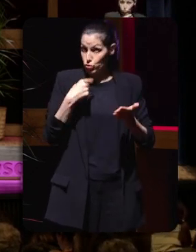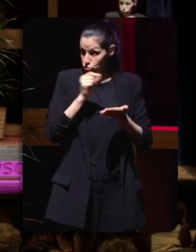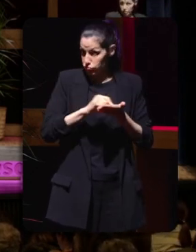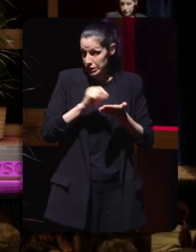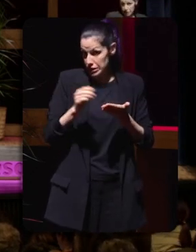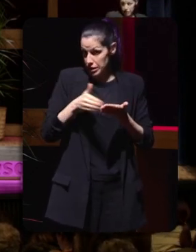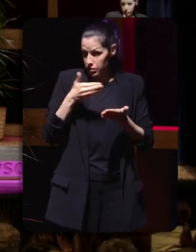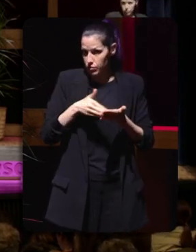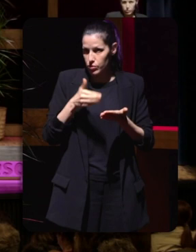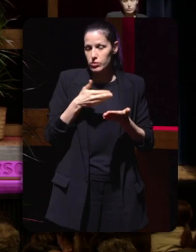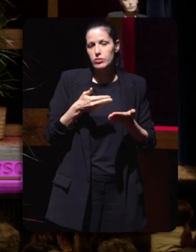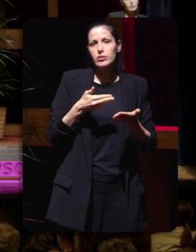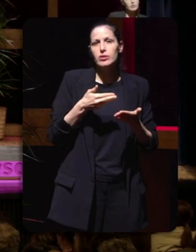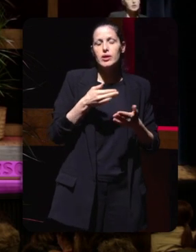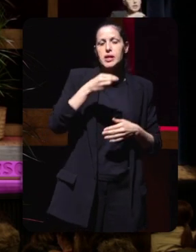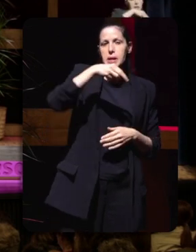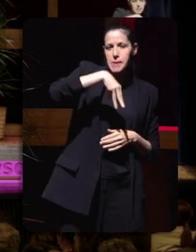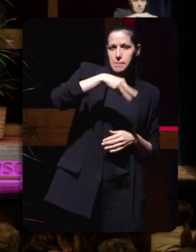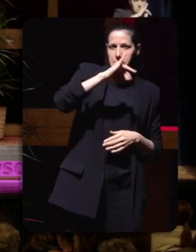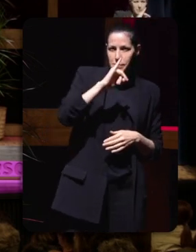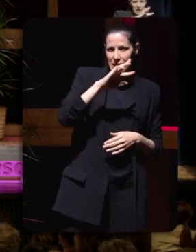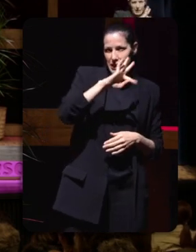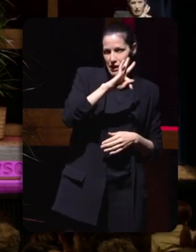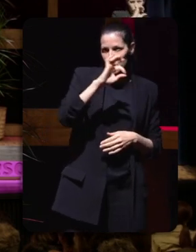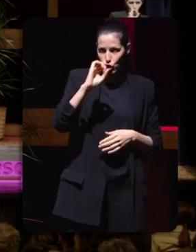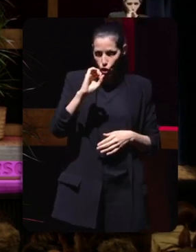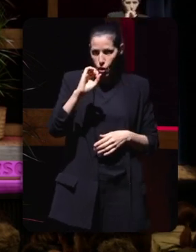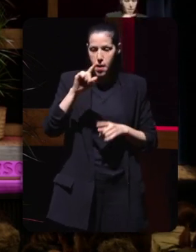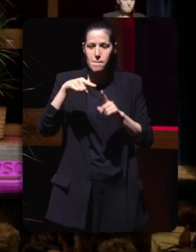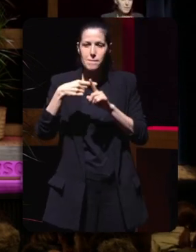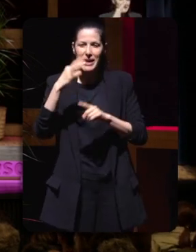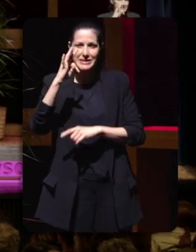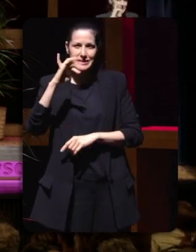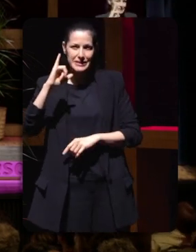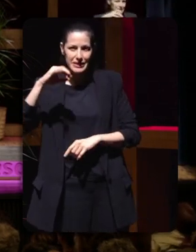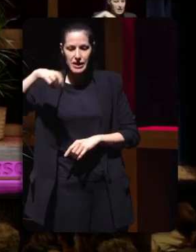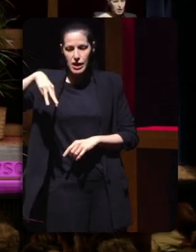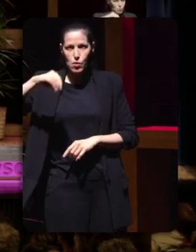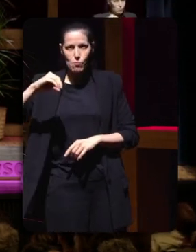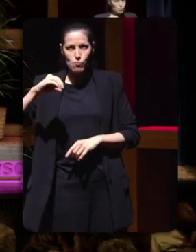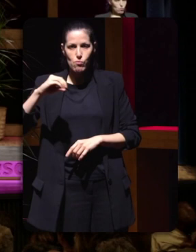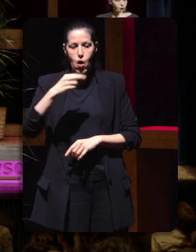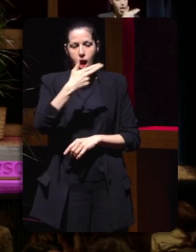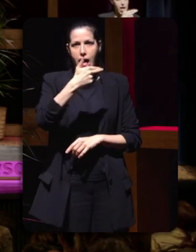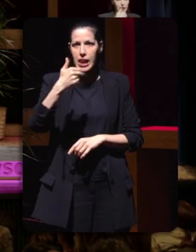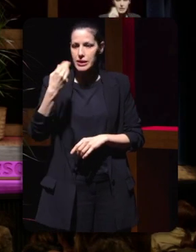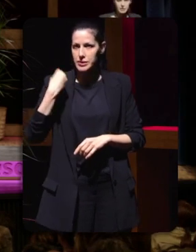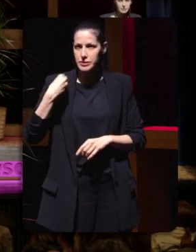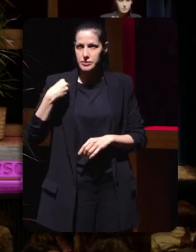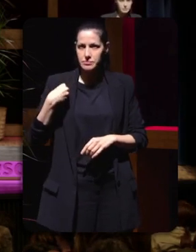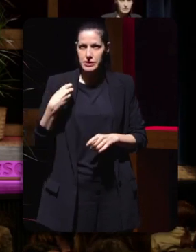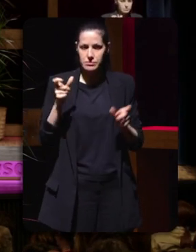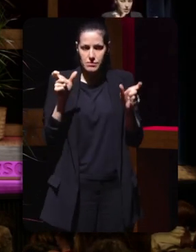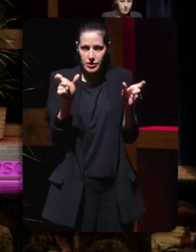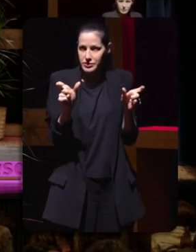mito y timo se escriben con las mismas letras y lo cierto Es que funciona exactamente así y en el